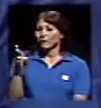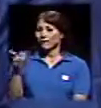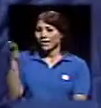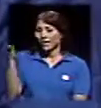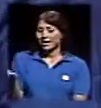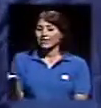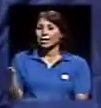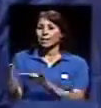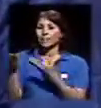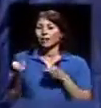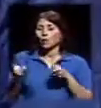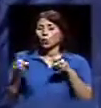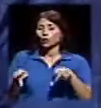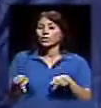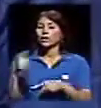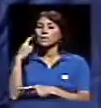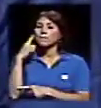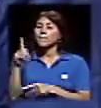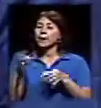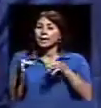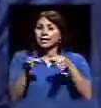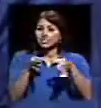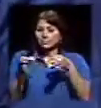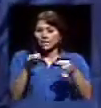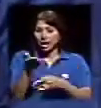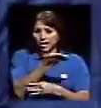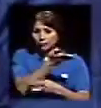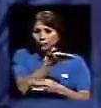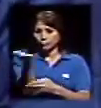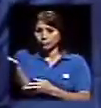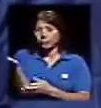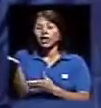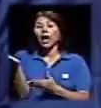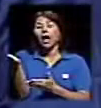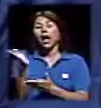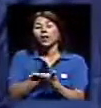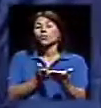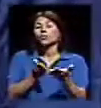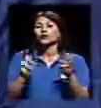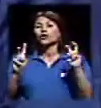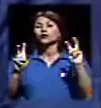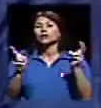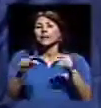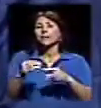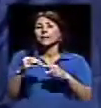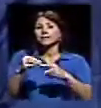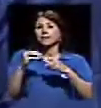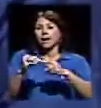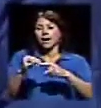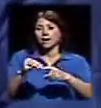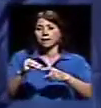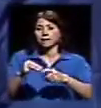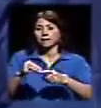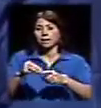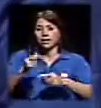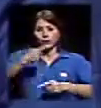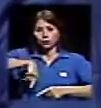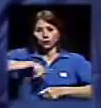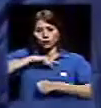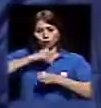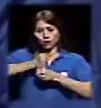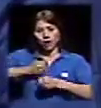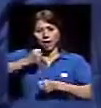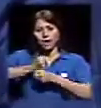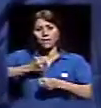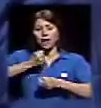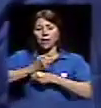oportunidad tan valiosa para explicarle a la ciudadanía algunos de los aspectos principales que llevamos adelante durante el